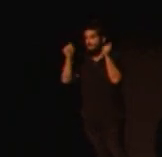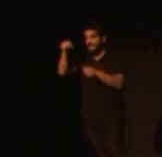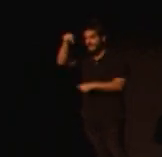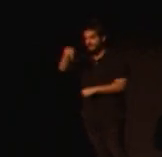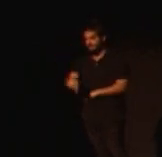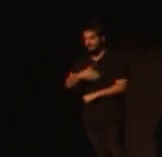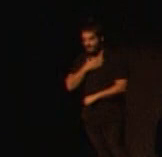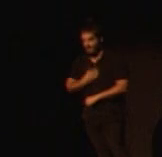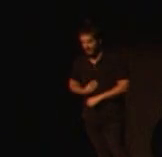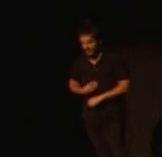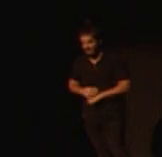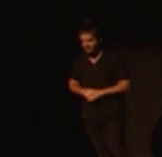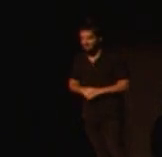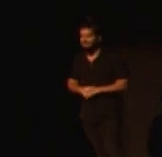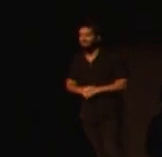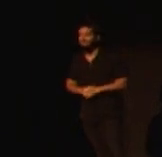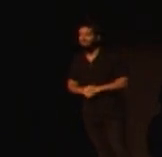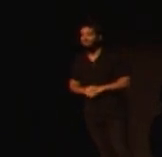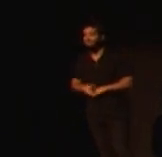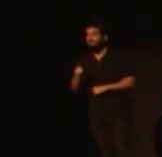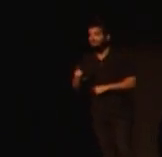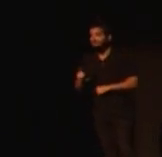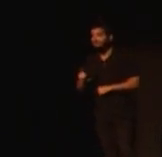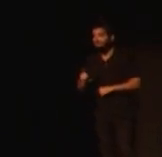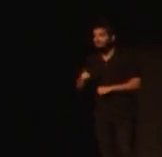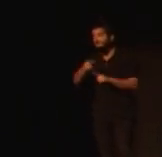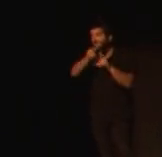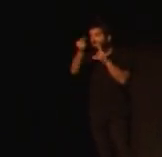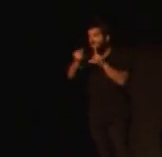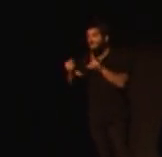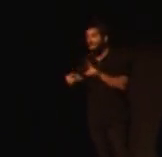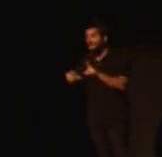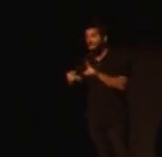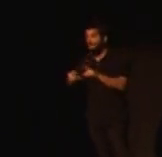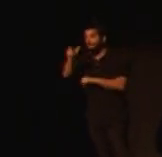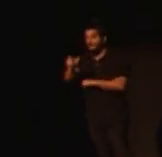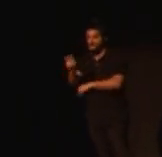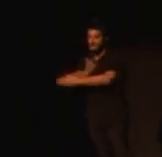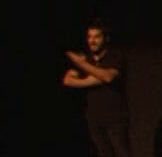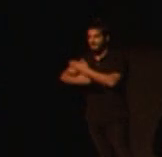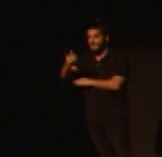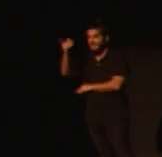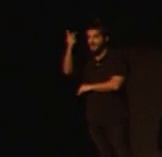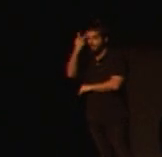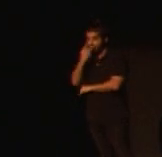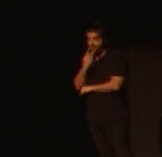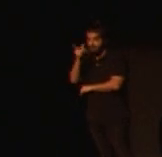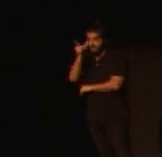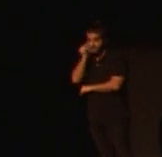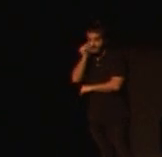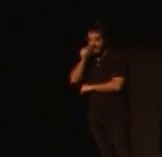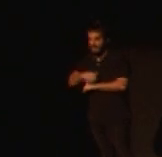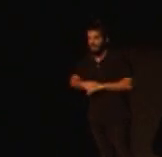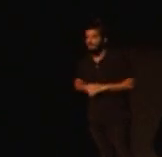Una estación que ha pintado para nosotros Sin Vicente, un dibujante con discapacidad visual al que sus trazos consiguen transportar